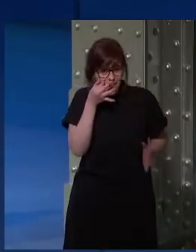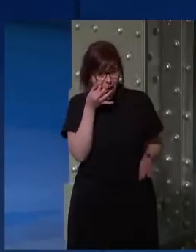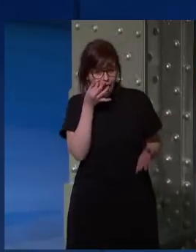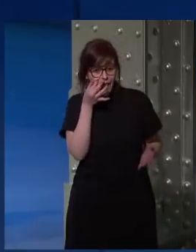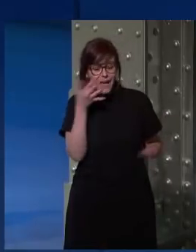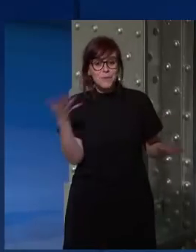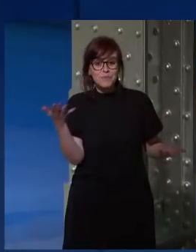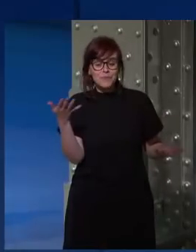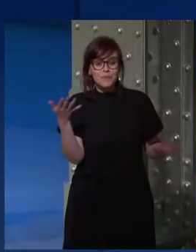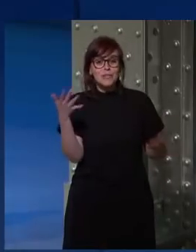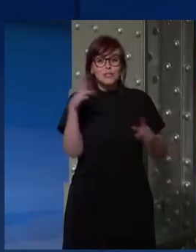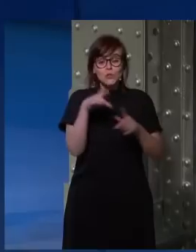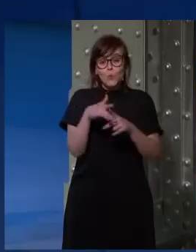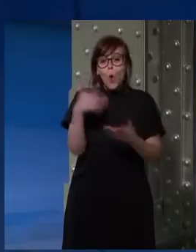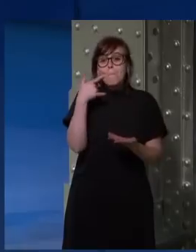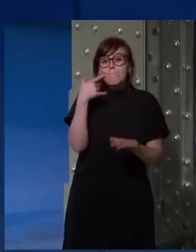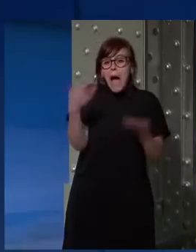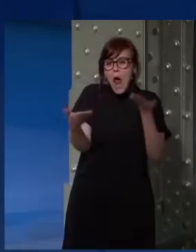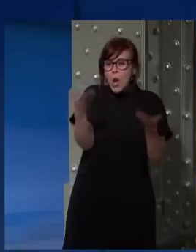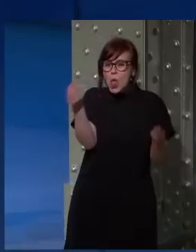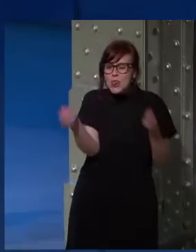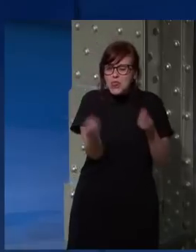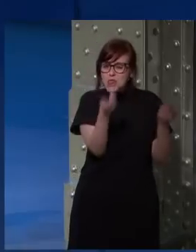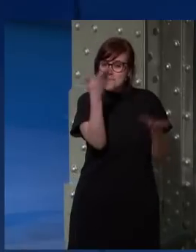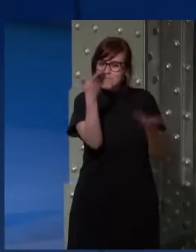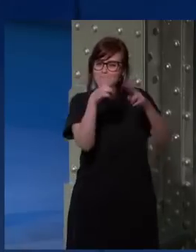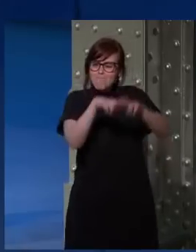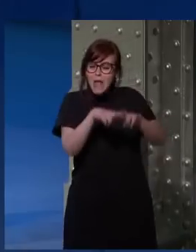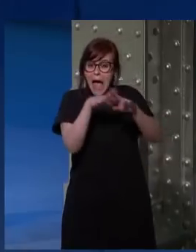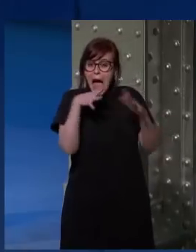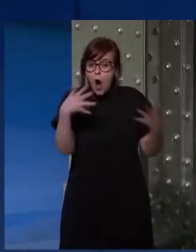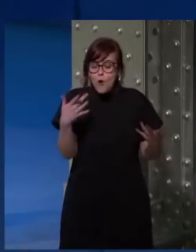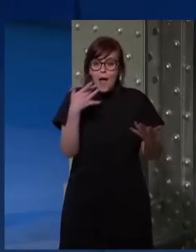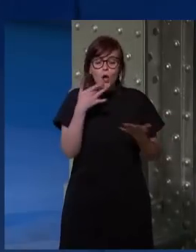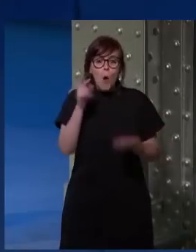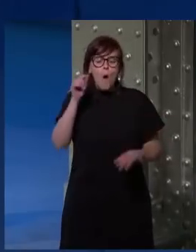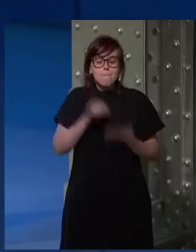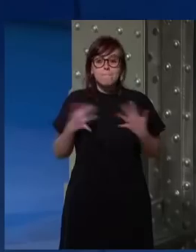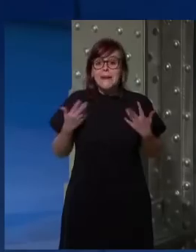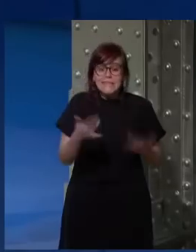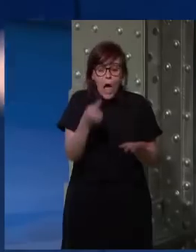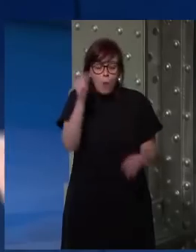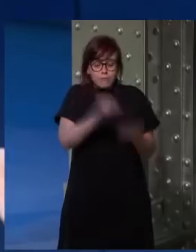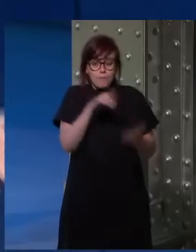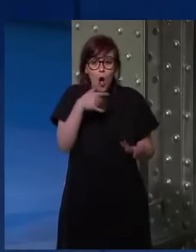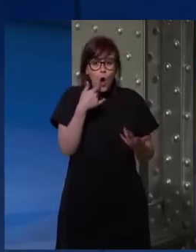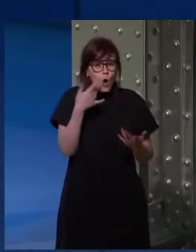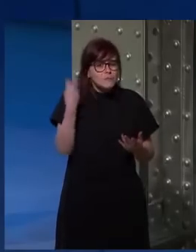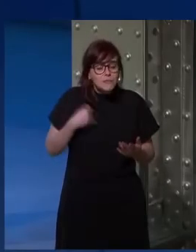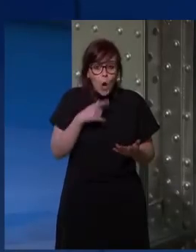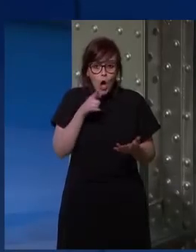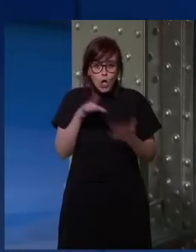O sea, es decir, que se tiene la valoración en fin, la prisa, la inmediatez, es decir, lo último es más importante que